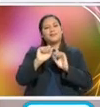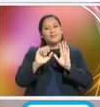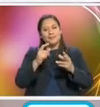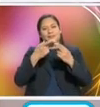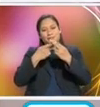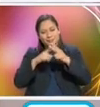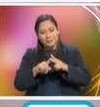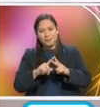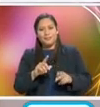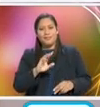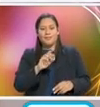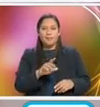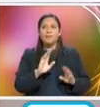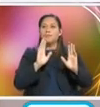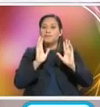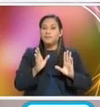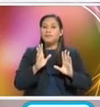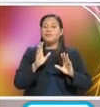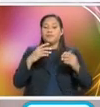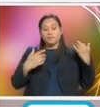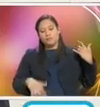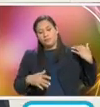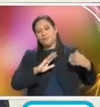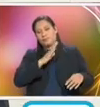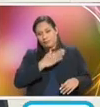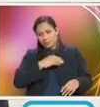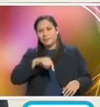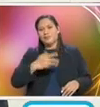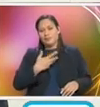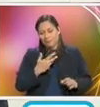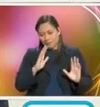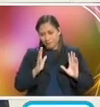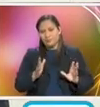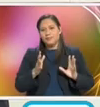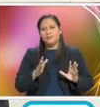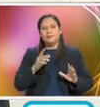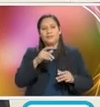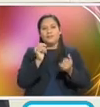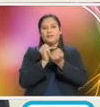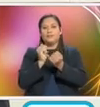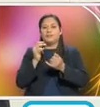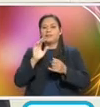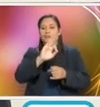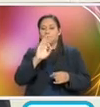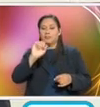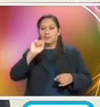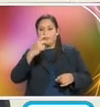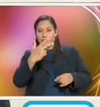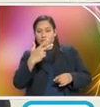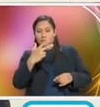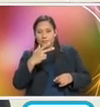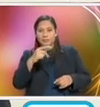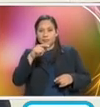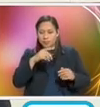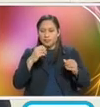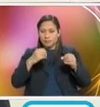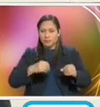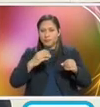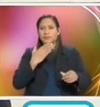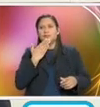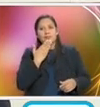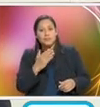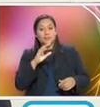ahí. Sí. Sí, ya el movimiento del rock en español ya estaba. Veníamos también del 68, que fue un año movidón. Así Entonces, es.